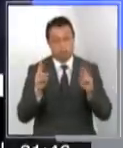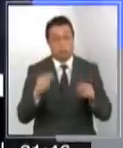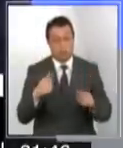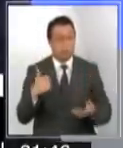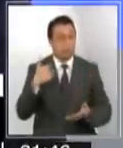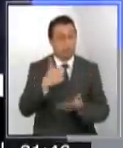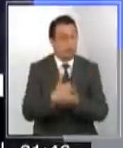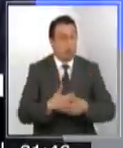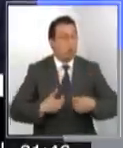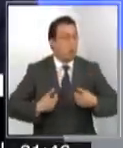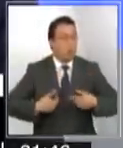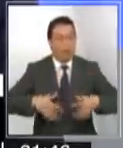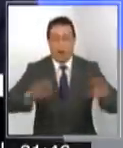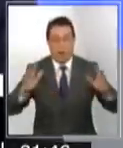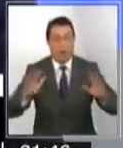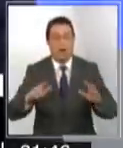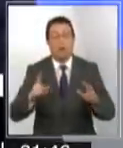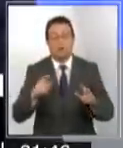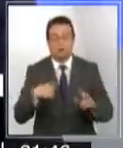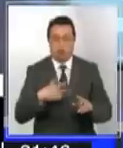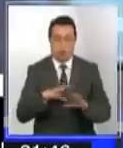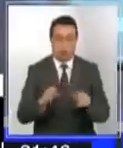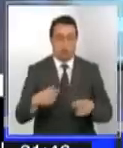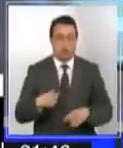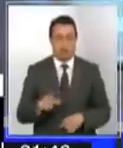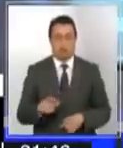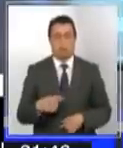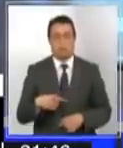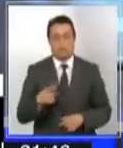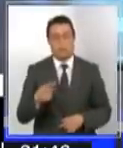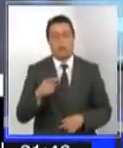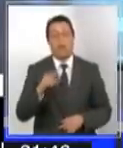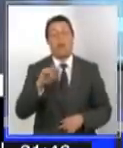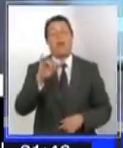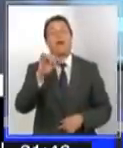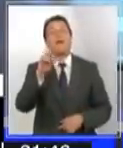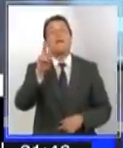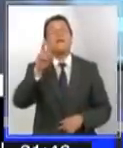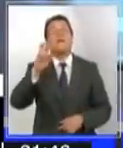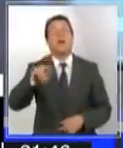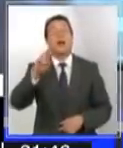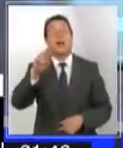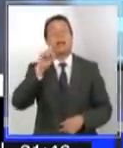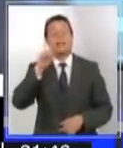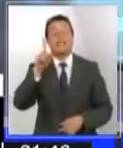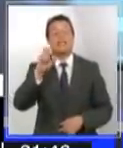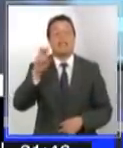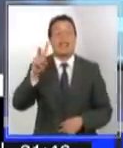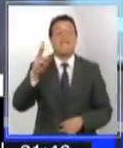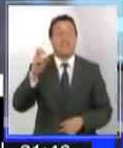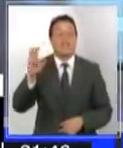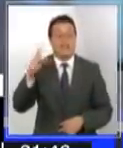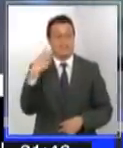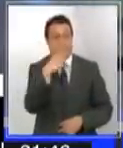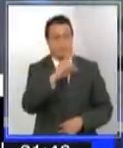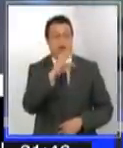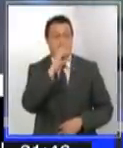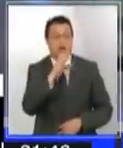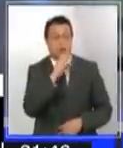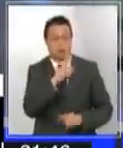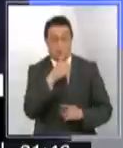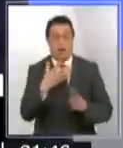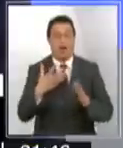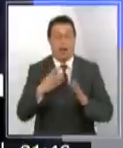cualquier costo, y eso yo no estoy de acuerdo. ¿La candidatura de la senadora Jacqueline Van Rysselberghe representa renovación o representa la continuidad de los mismos líderes históricos,